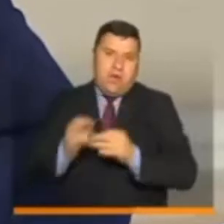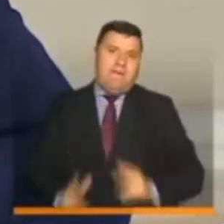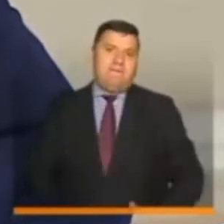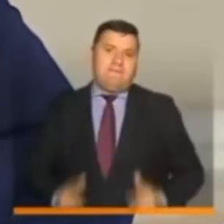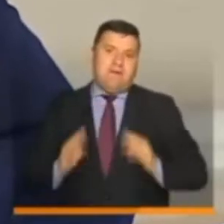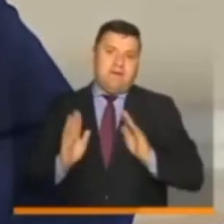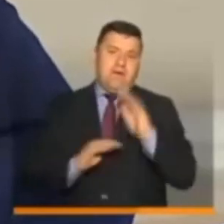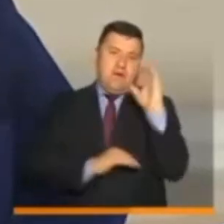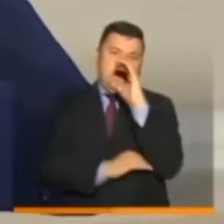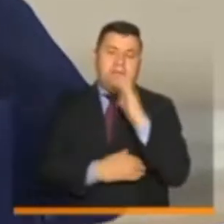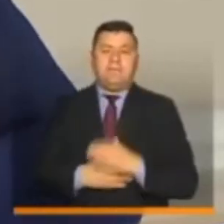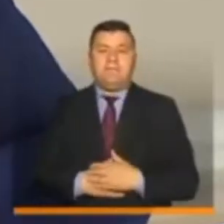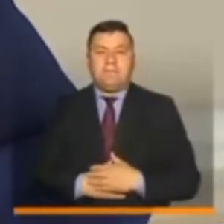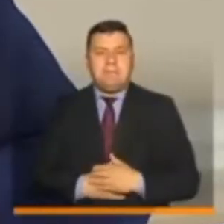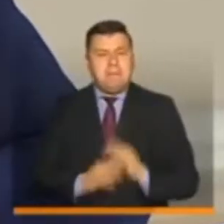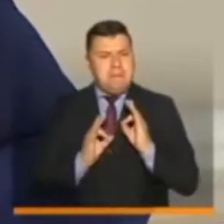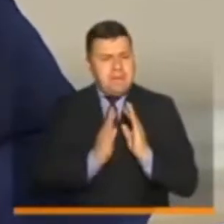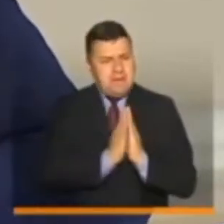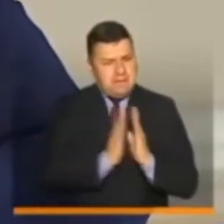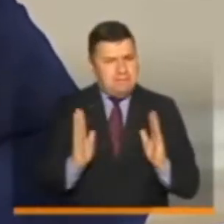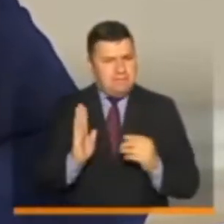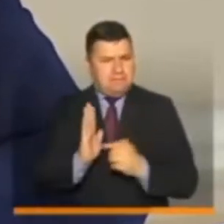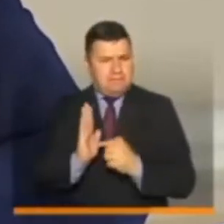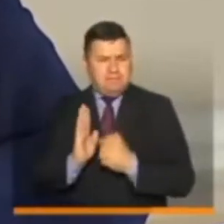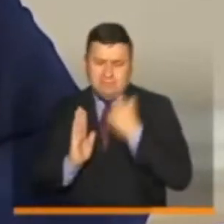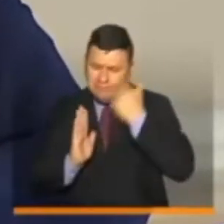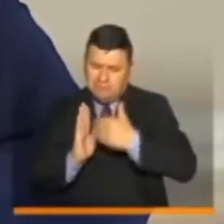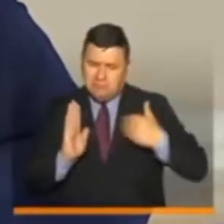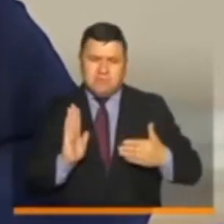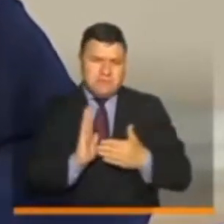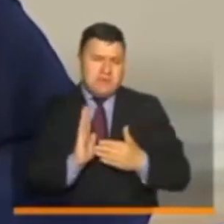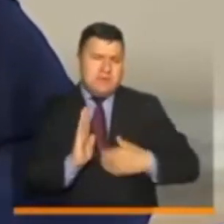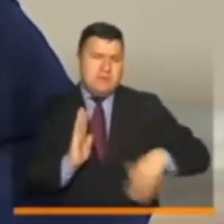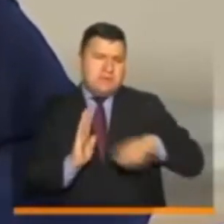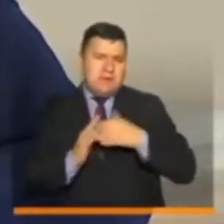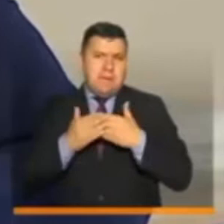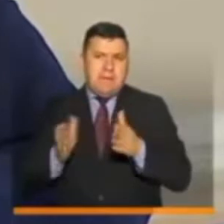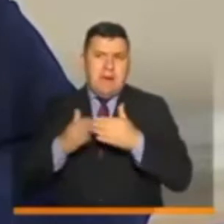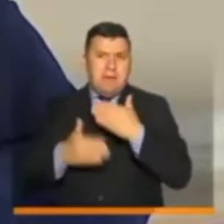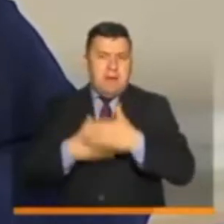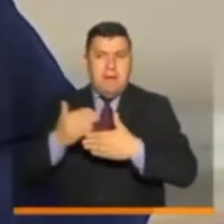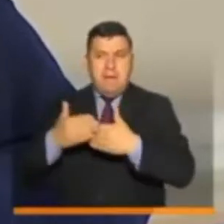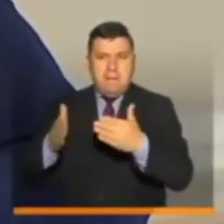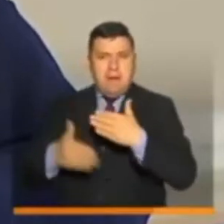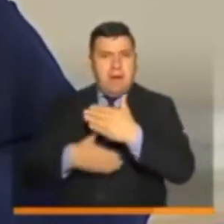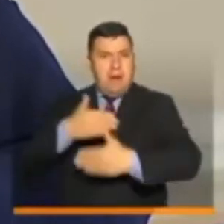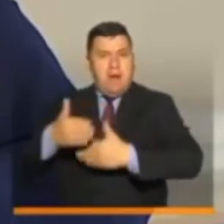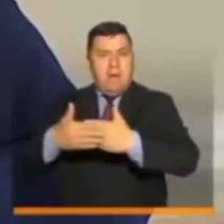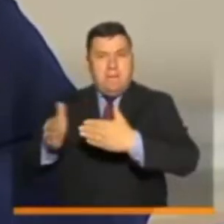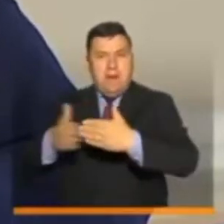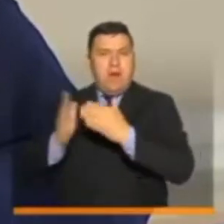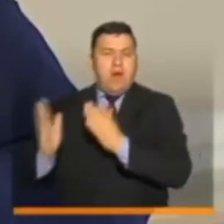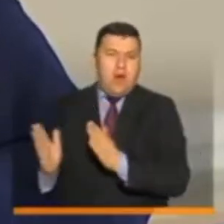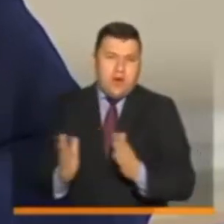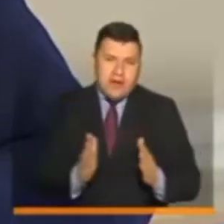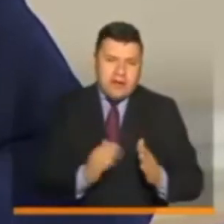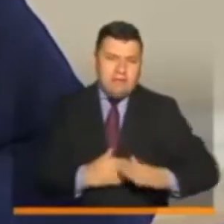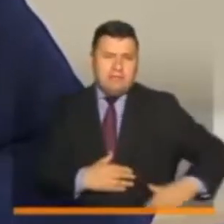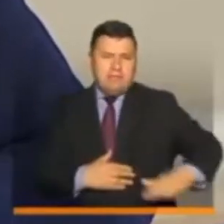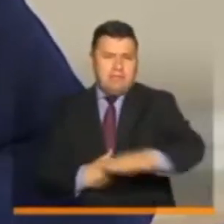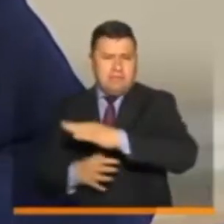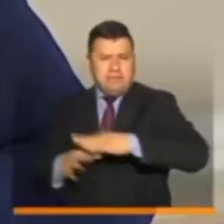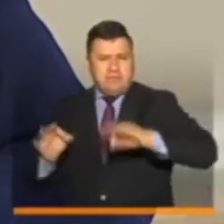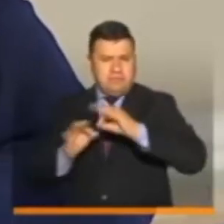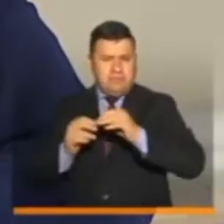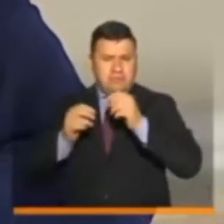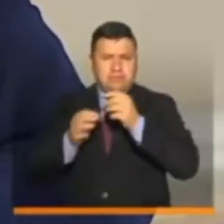vida de los colombianos y garantizando en el marco de lo anterior una reapertura gradual, progresiva, ordenada, con un